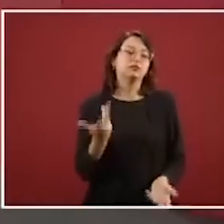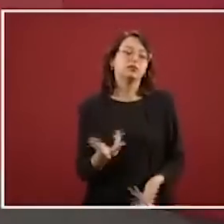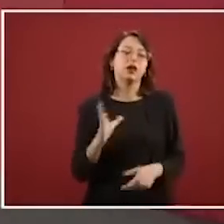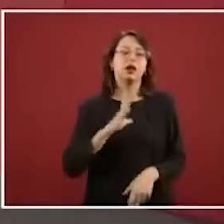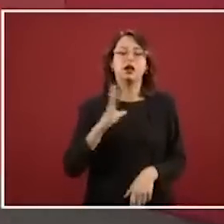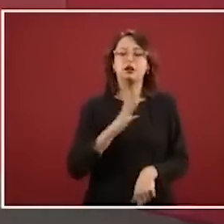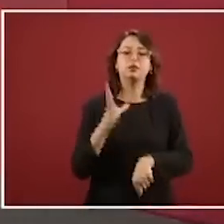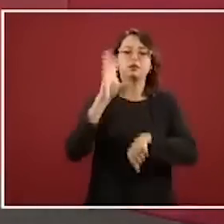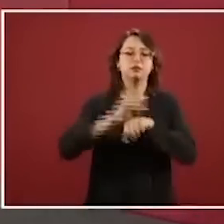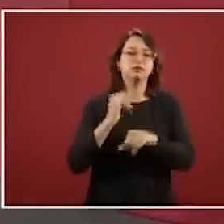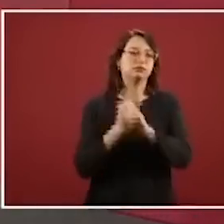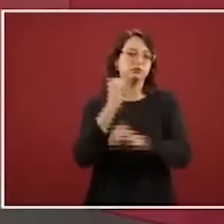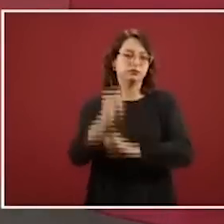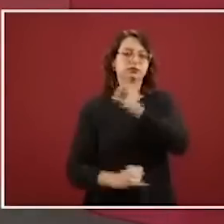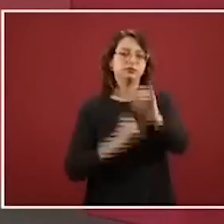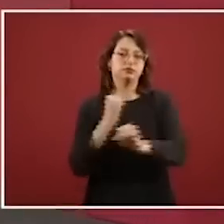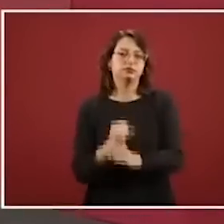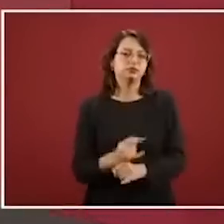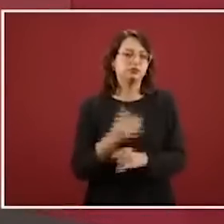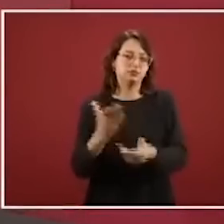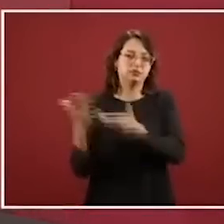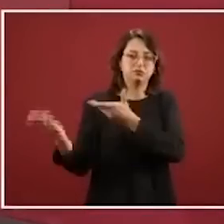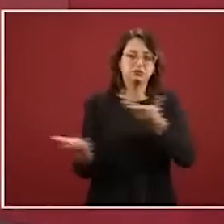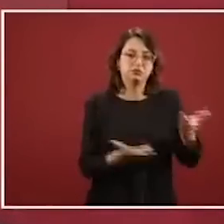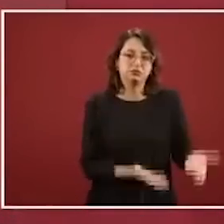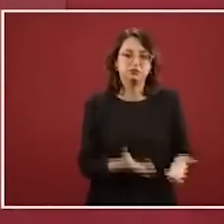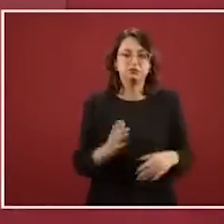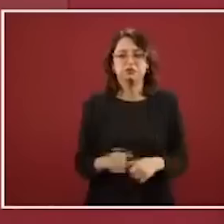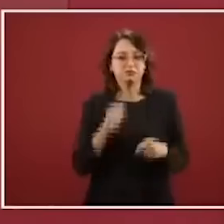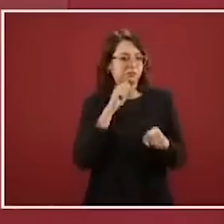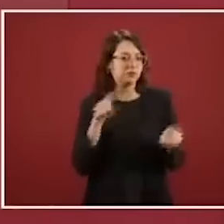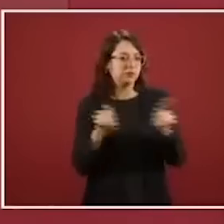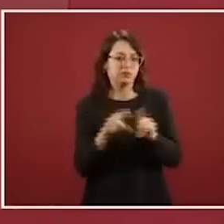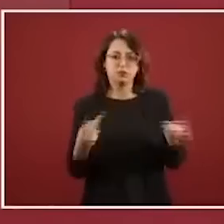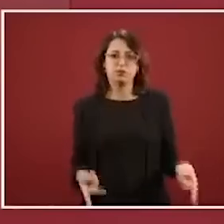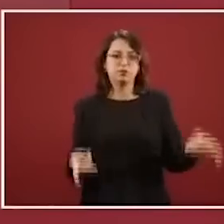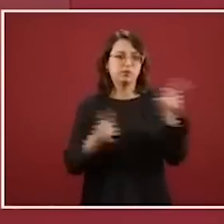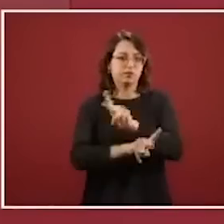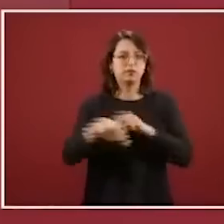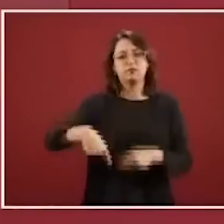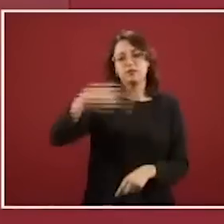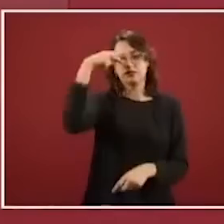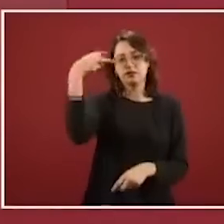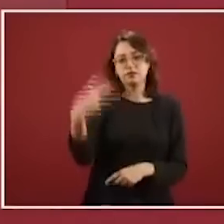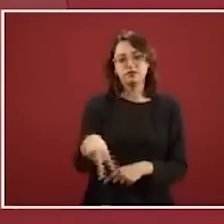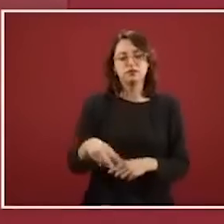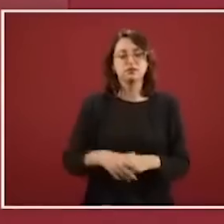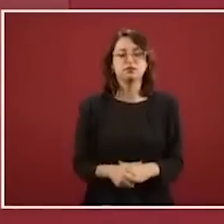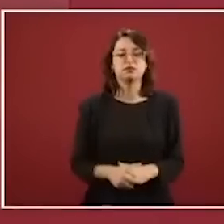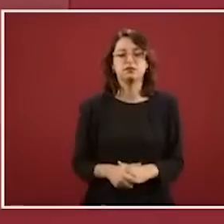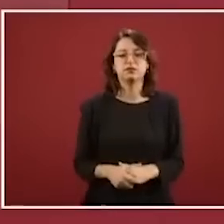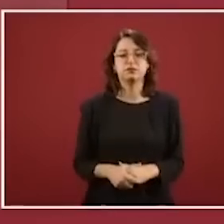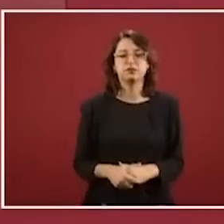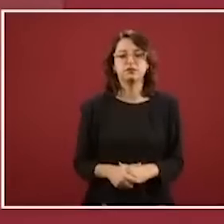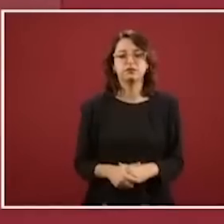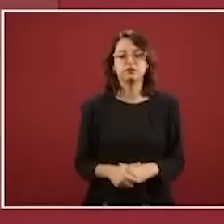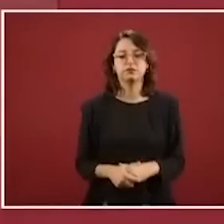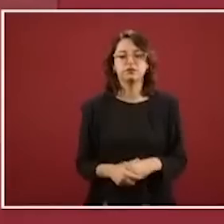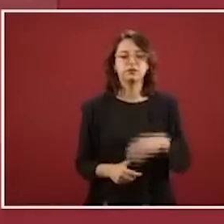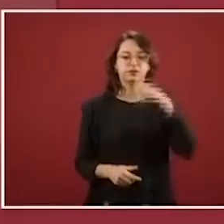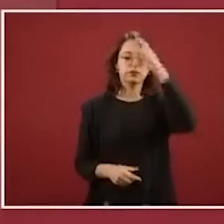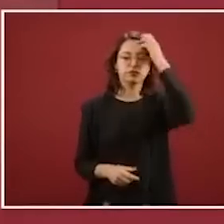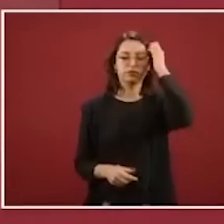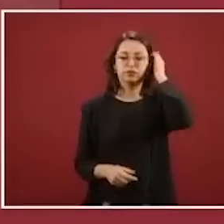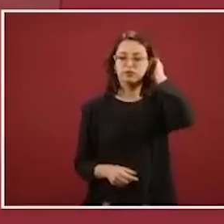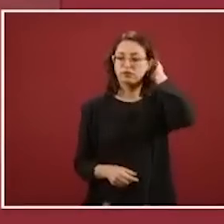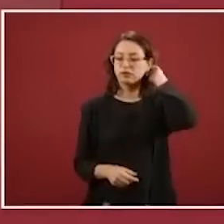acuerdo a las regulaciones internacionales por el país anfitrión, igual en el caso de México. Bueno, entonces, ellos tomaron la decisión de